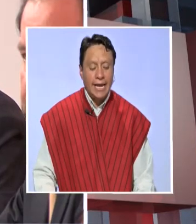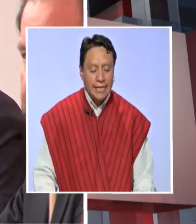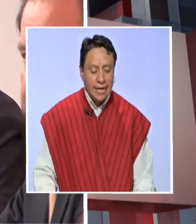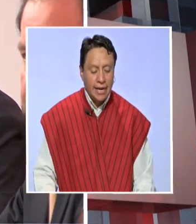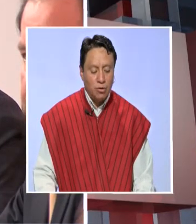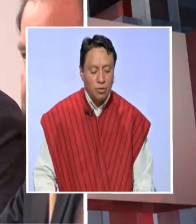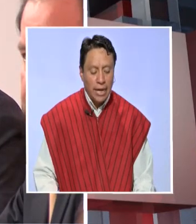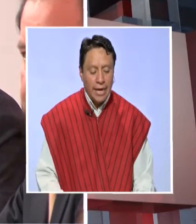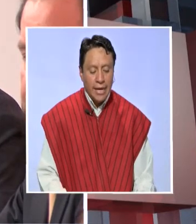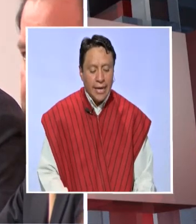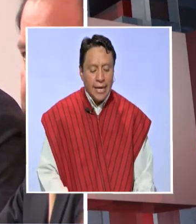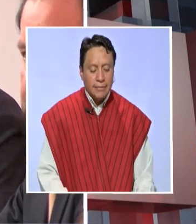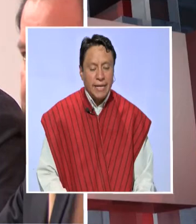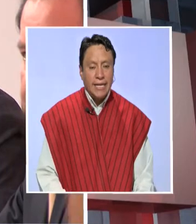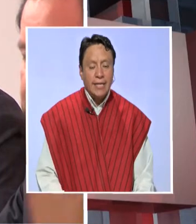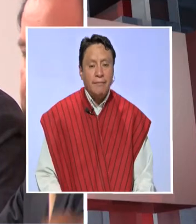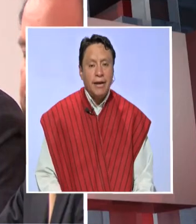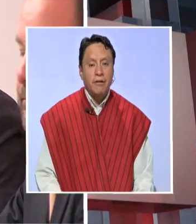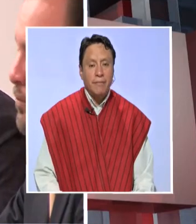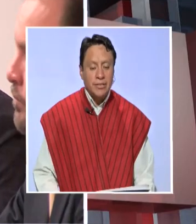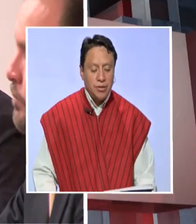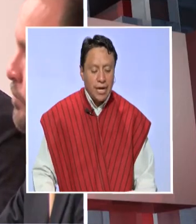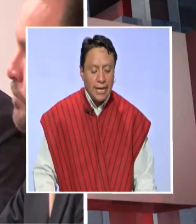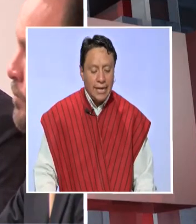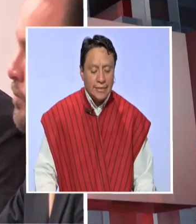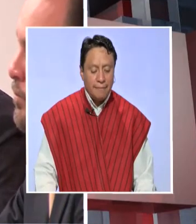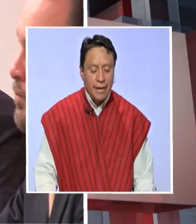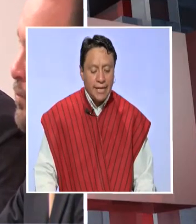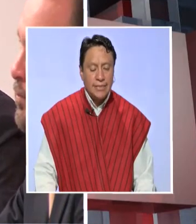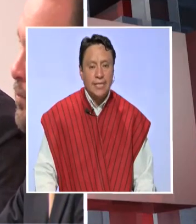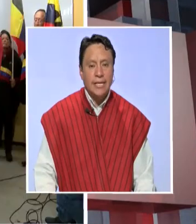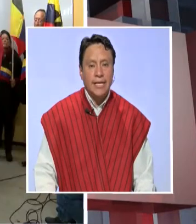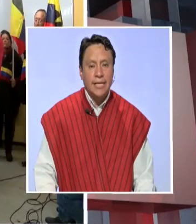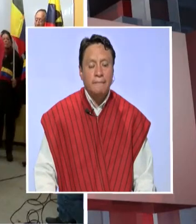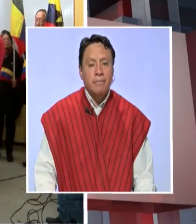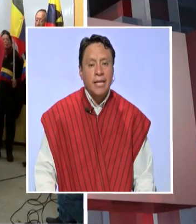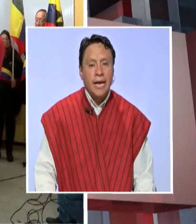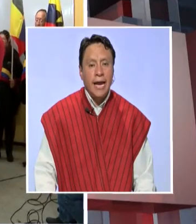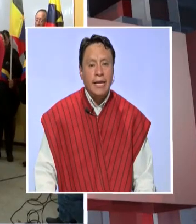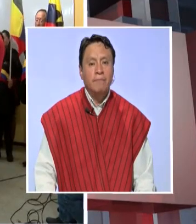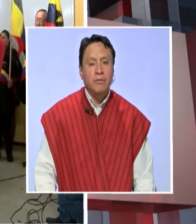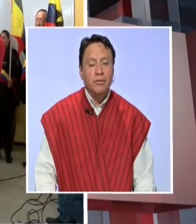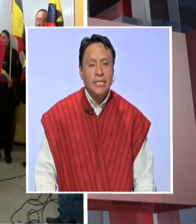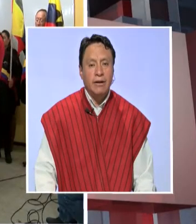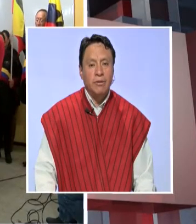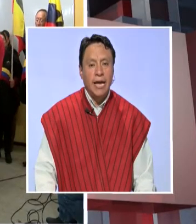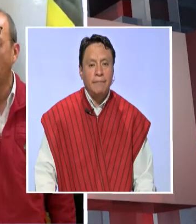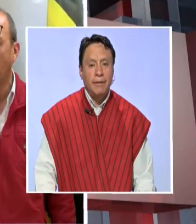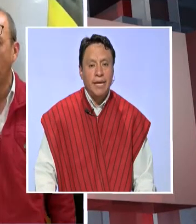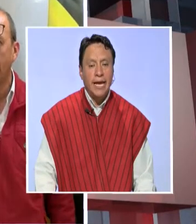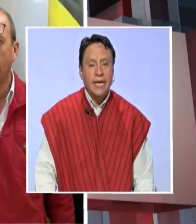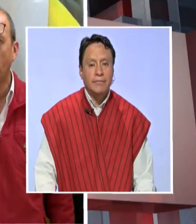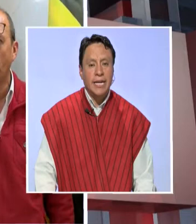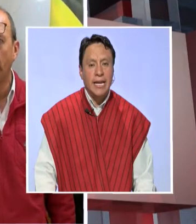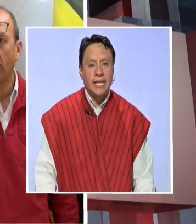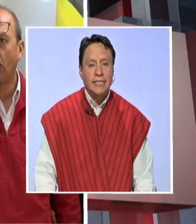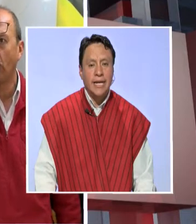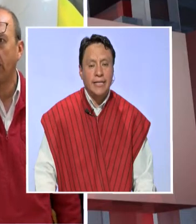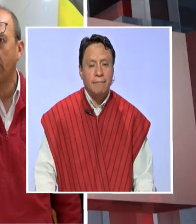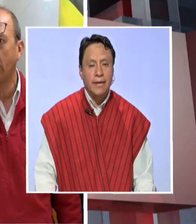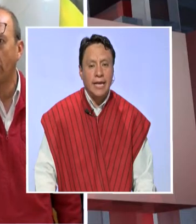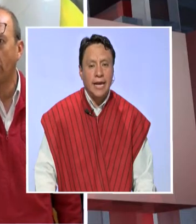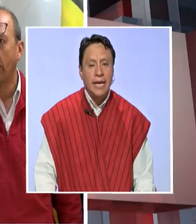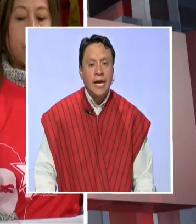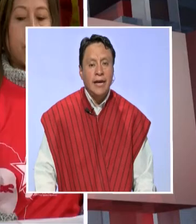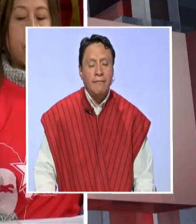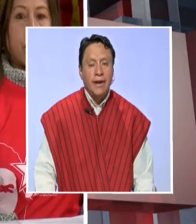kaipika arinirka kuna. Expectativa convención Alianza País, Shinayati, Kai Punya Kunai Mamika y Esmeralda